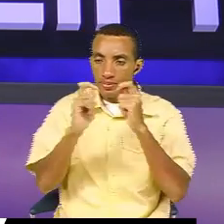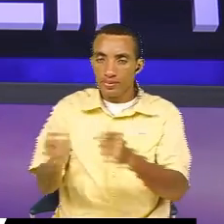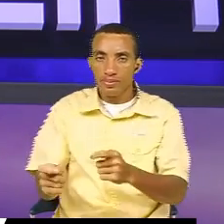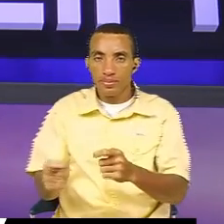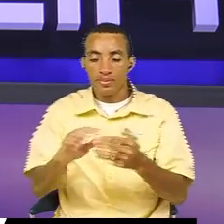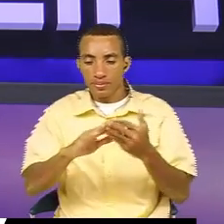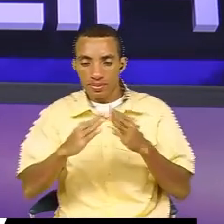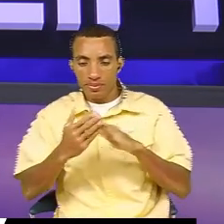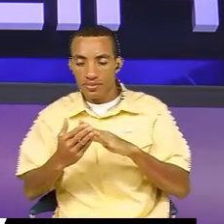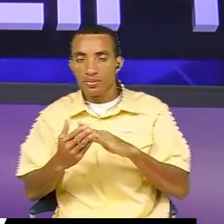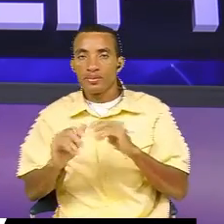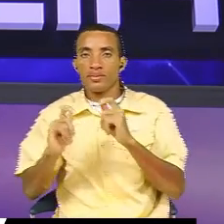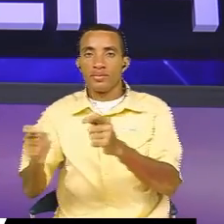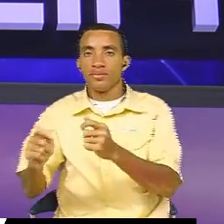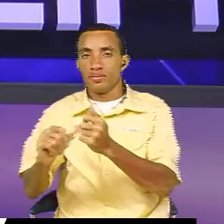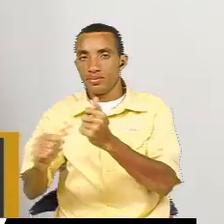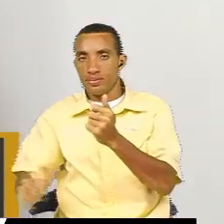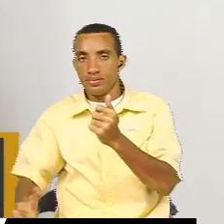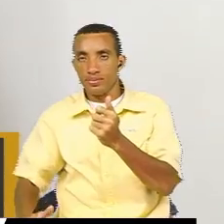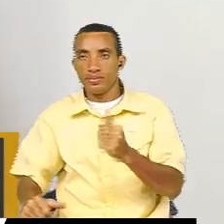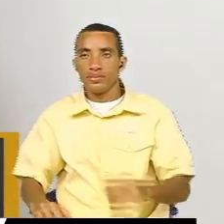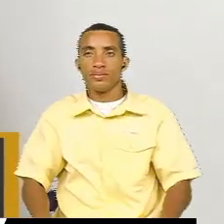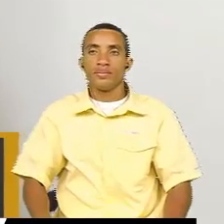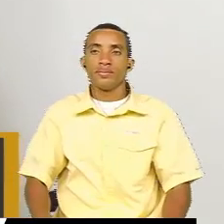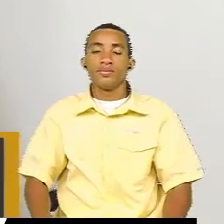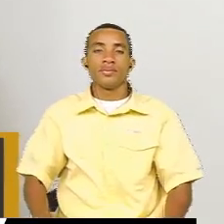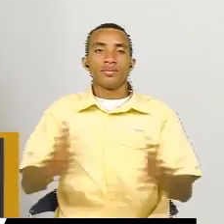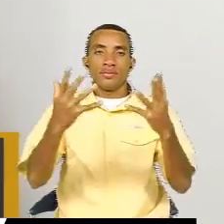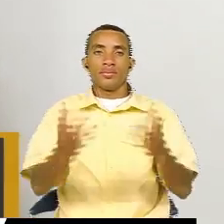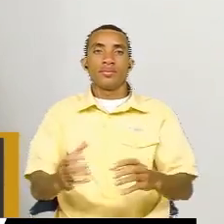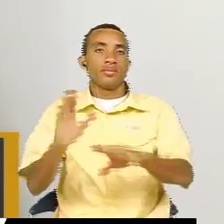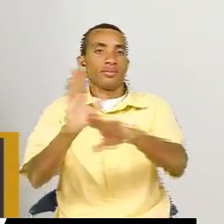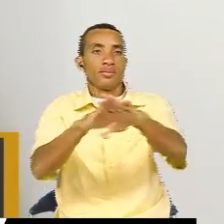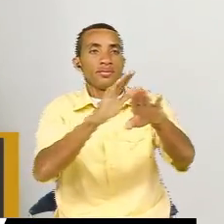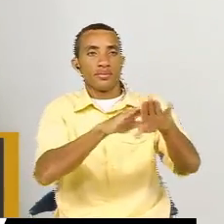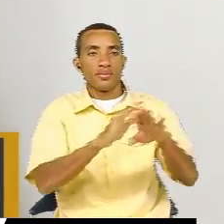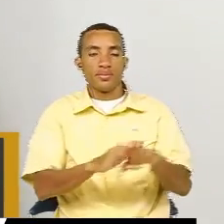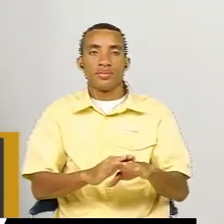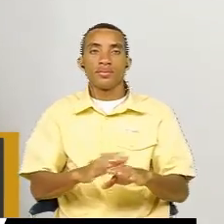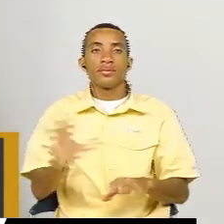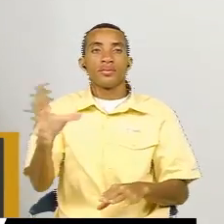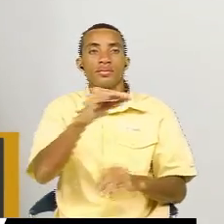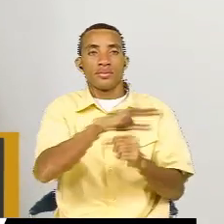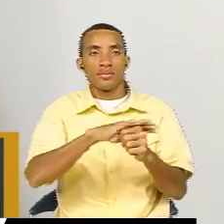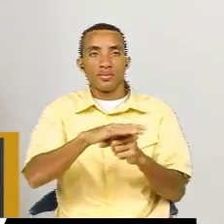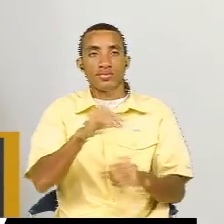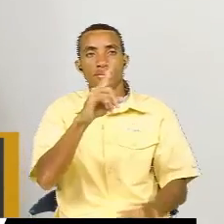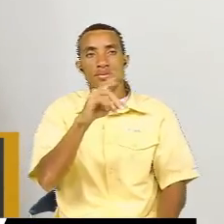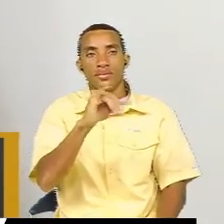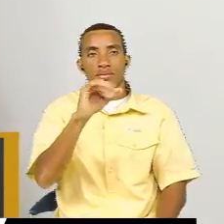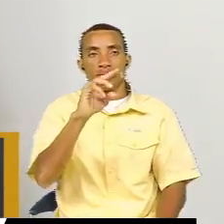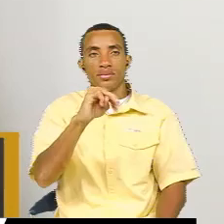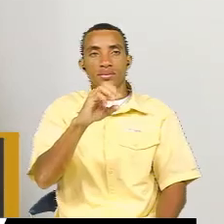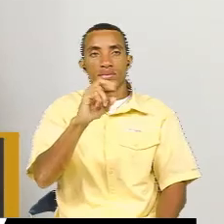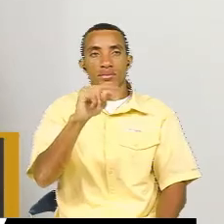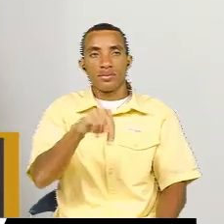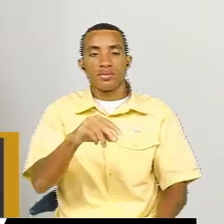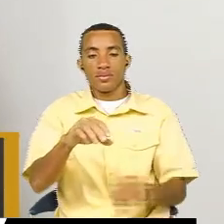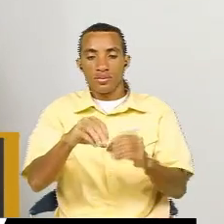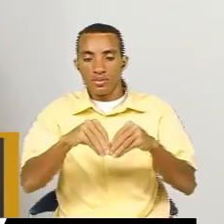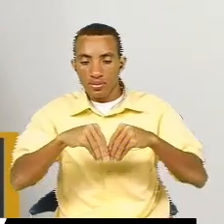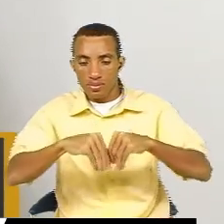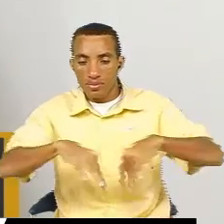Dicha reunión se cumple hoy. Quiero hacerle una invitación a todos los habitantes del barrio Simón Bolívar para hoy a las 7 de la noche en la cancha de tierra a la